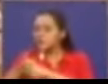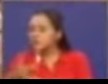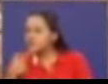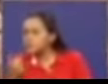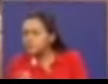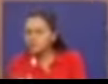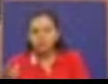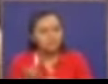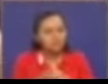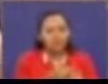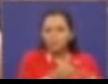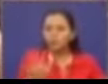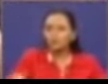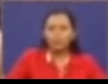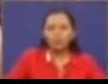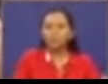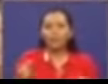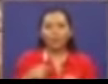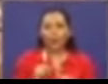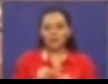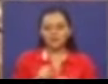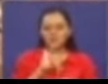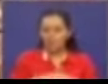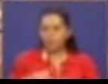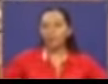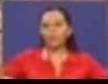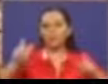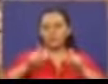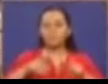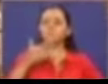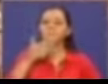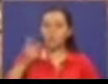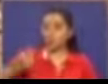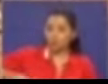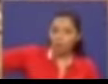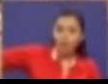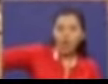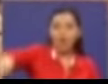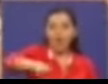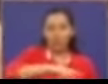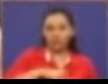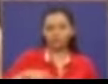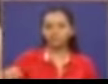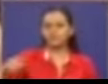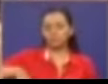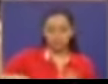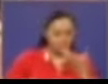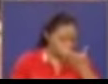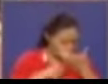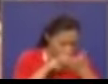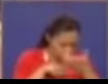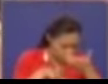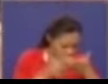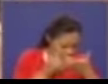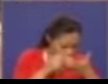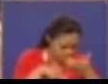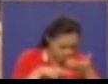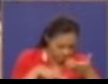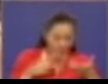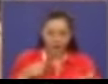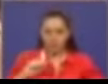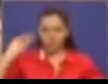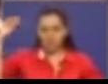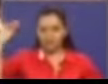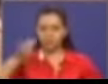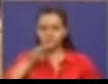de familia, 16 millones de ecuatorianos, cuidemos de nuestros hogares. Solo para aumentar algo adicional